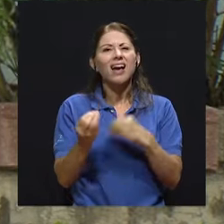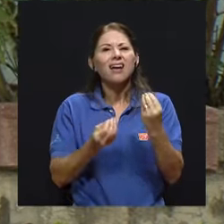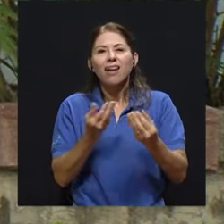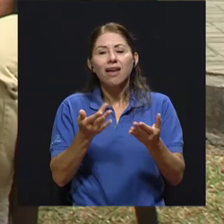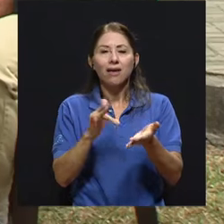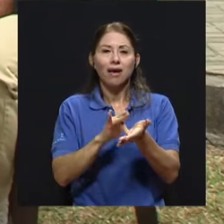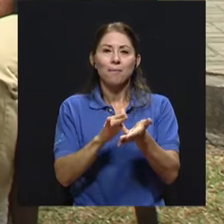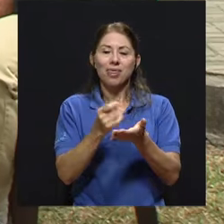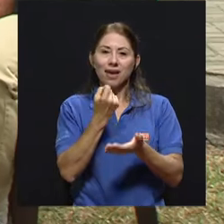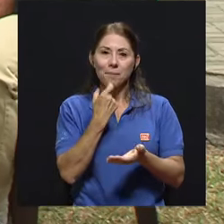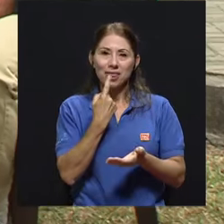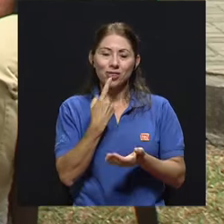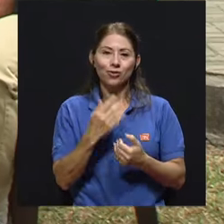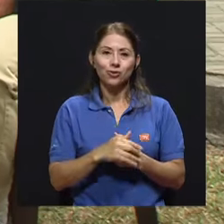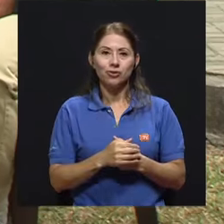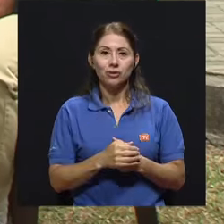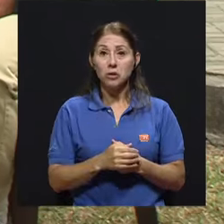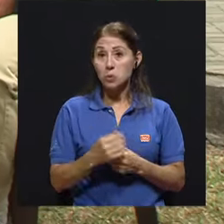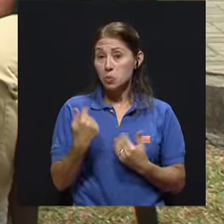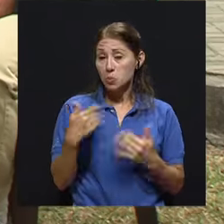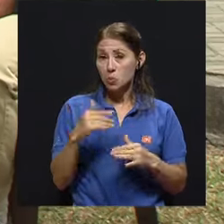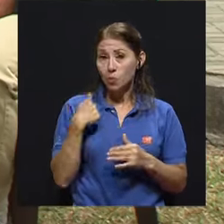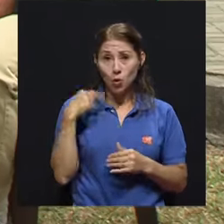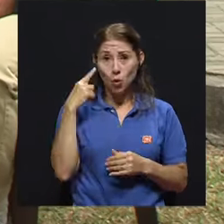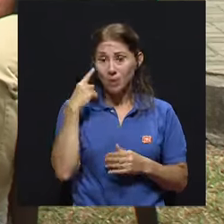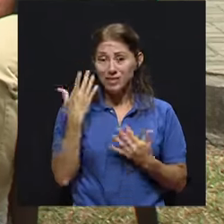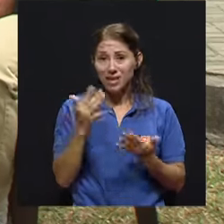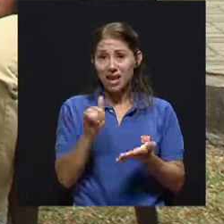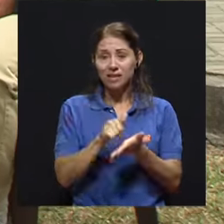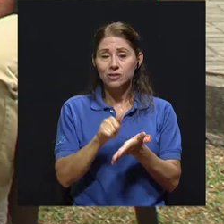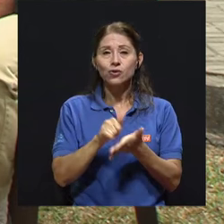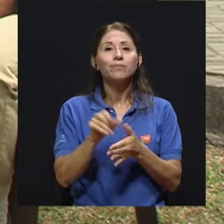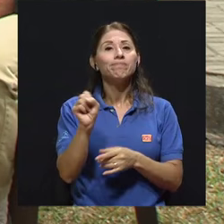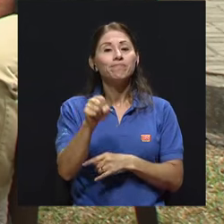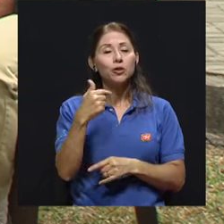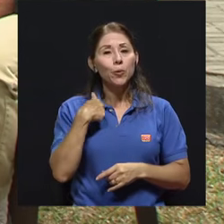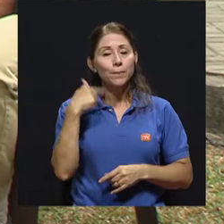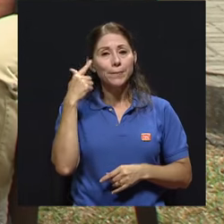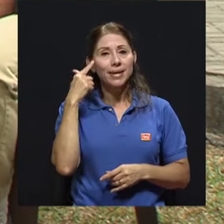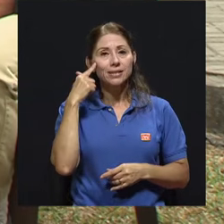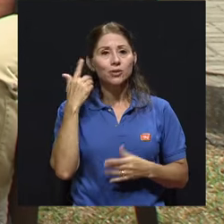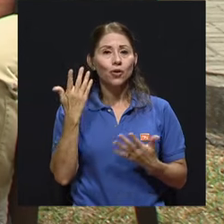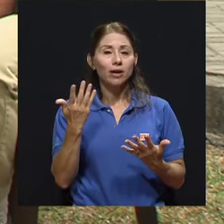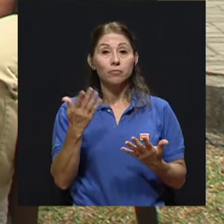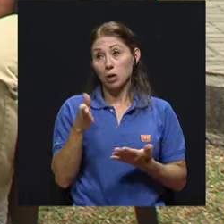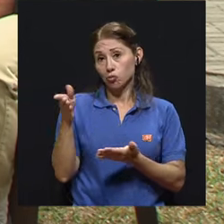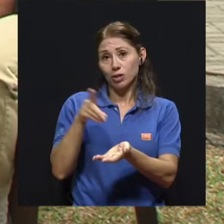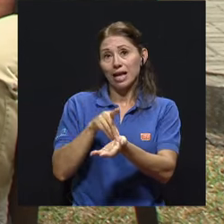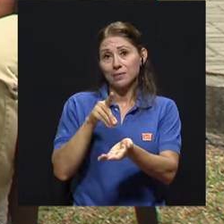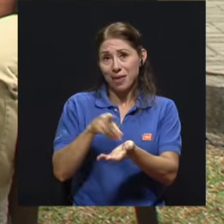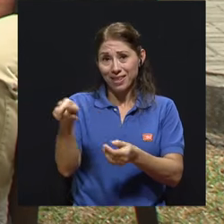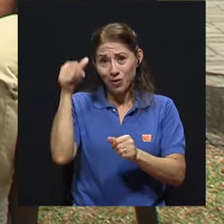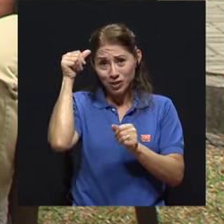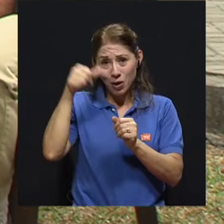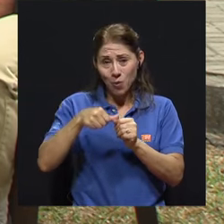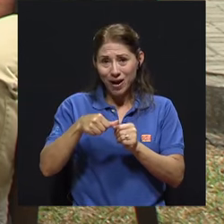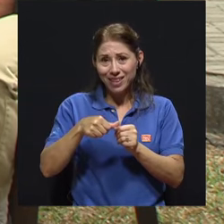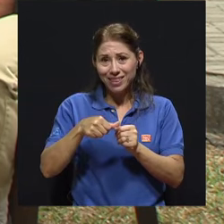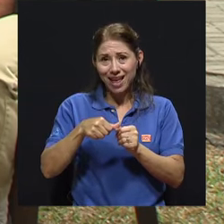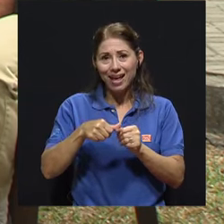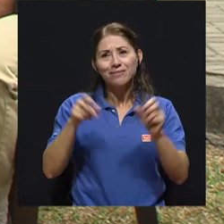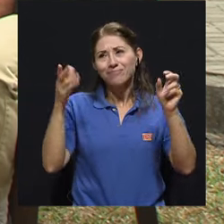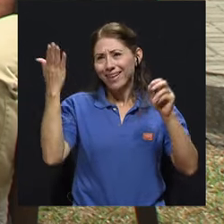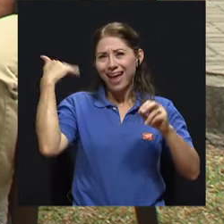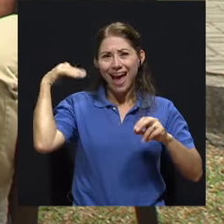Que no pensaría uno, ¿verdad?, que sea como... Sí. Yo pienso que... bueno, doctor, usted que es médico, ¿se acuerda que el gran